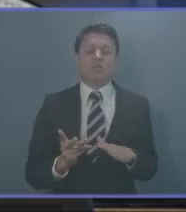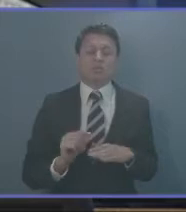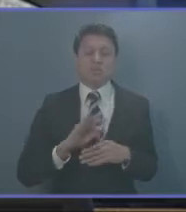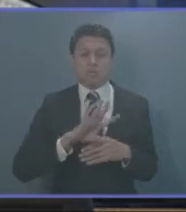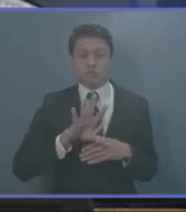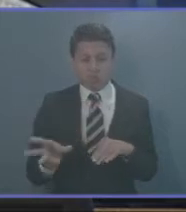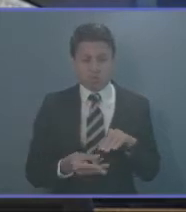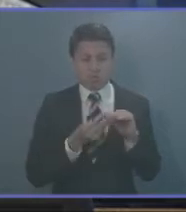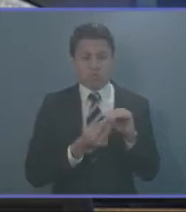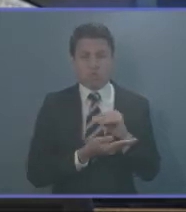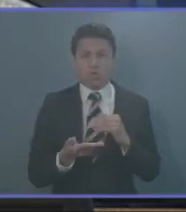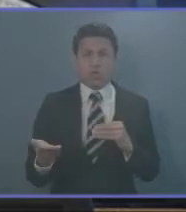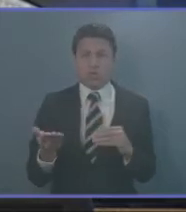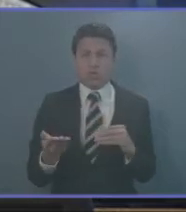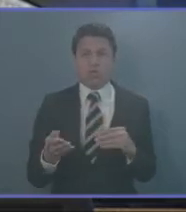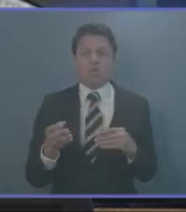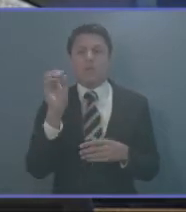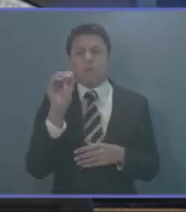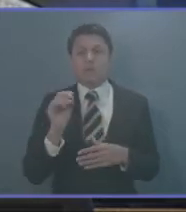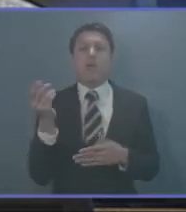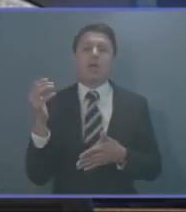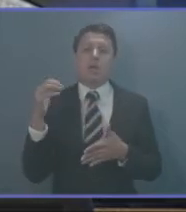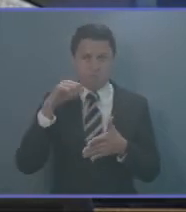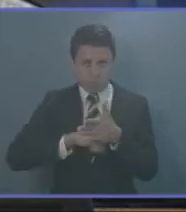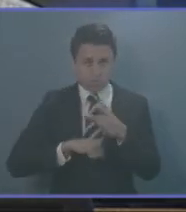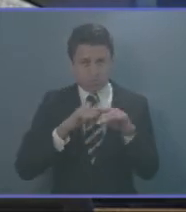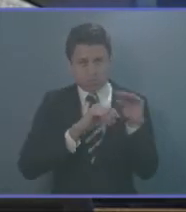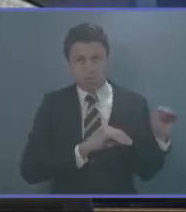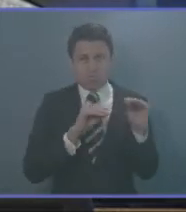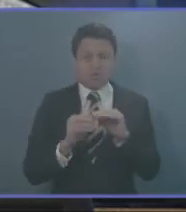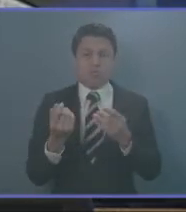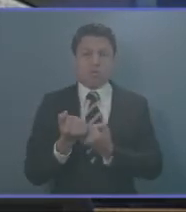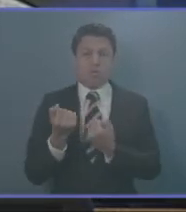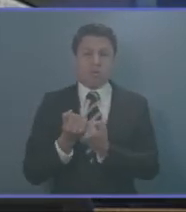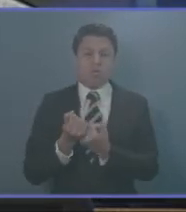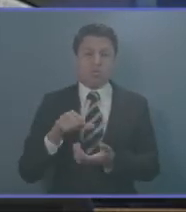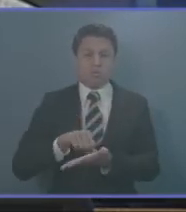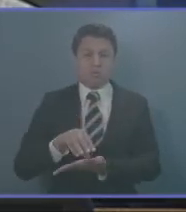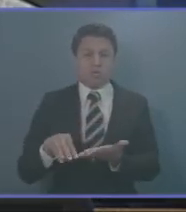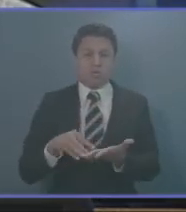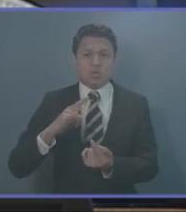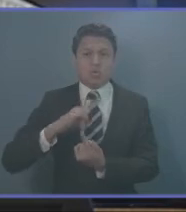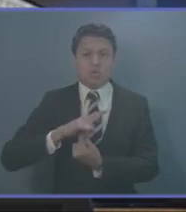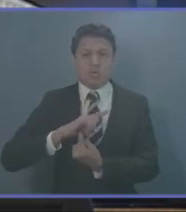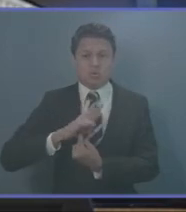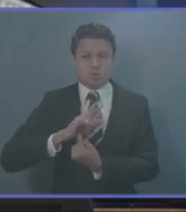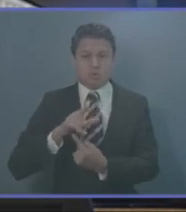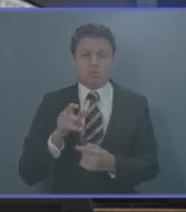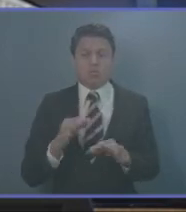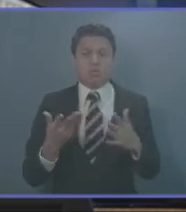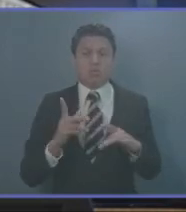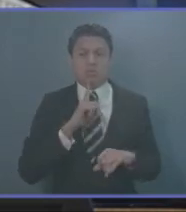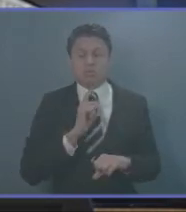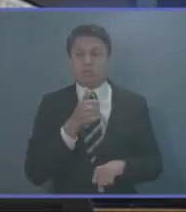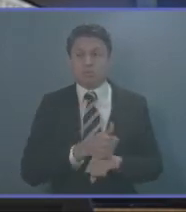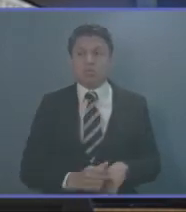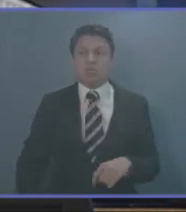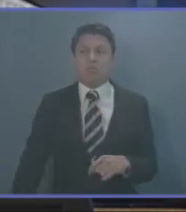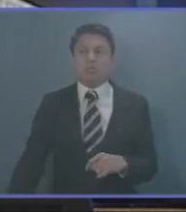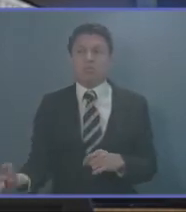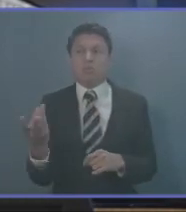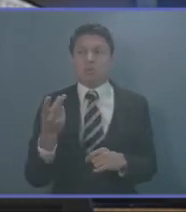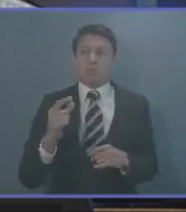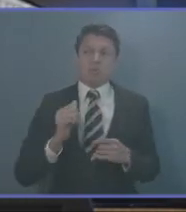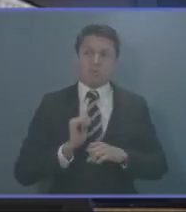del inventario de bienes que presenten para el registro del negocio. De la forma de establecer la cuantía del